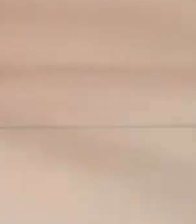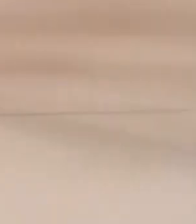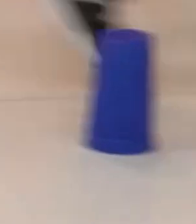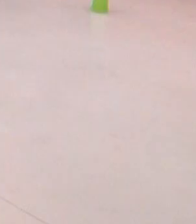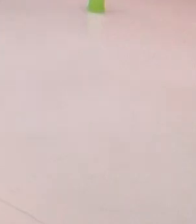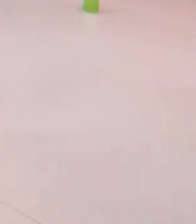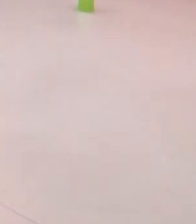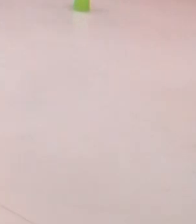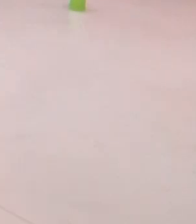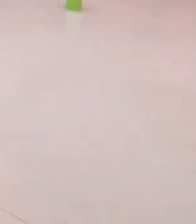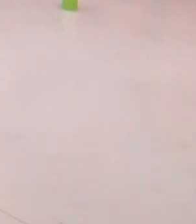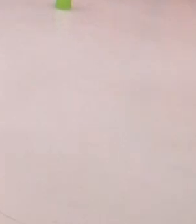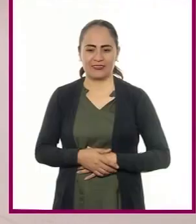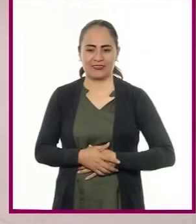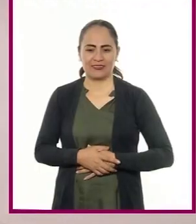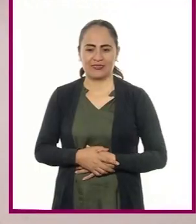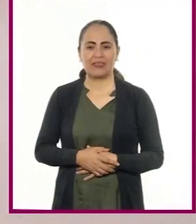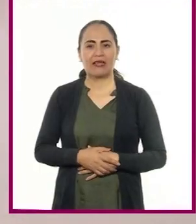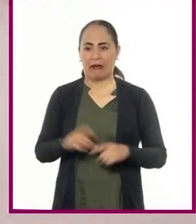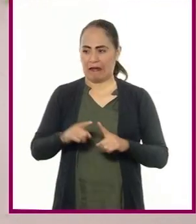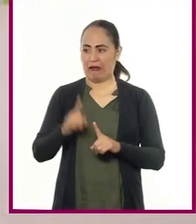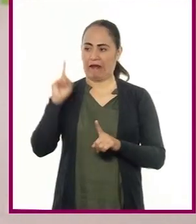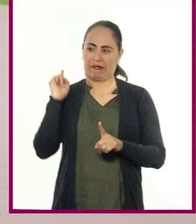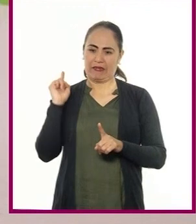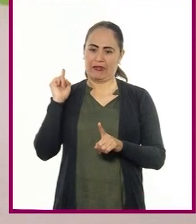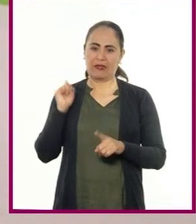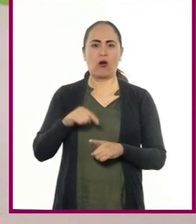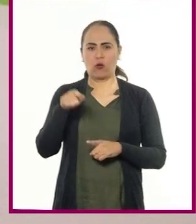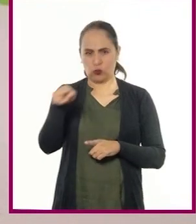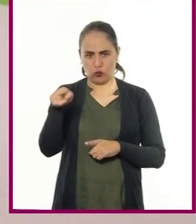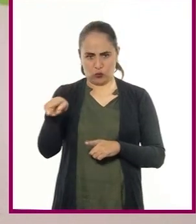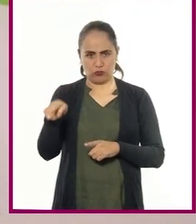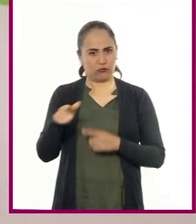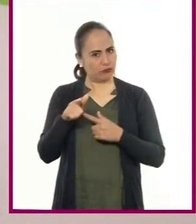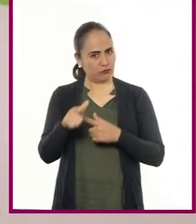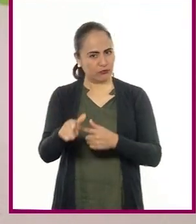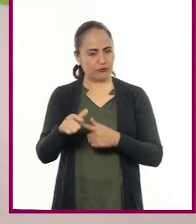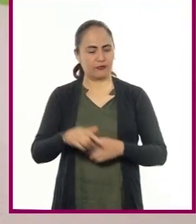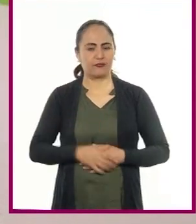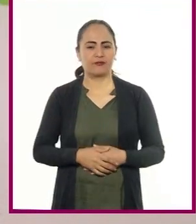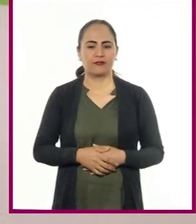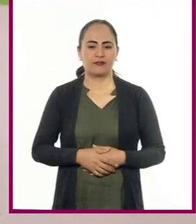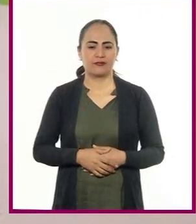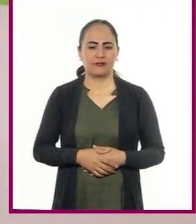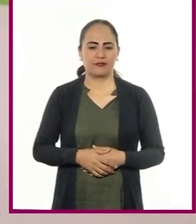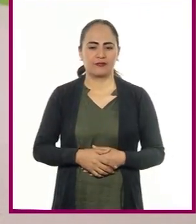Alto ahí, paso por atrás. Entonces, maestra, usted continúa.